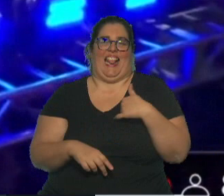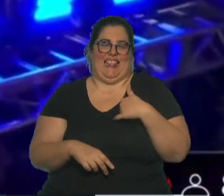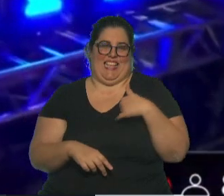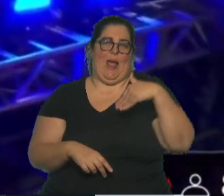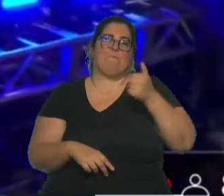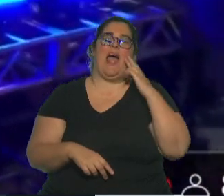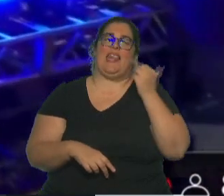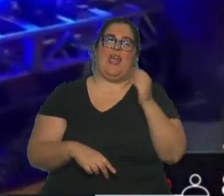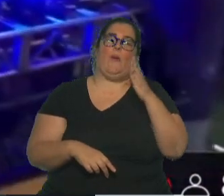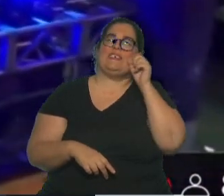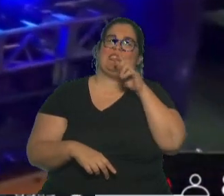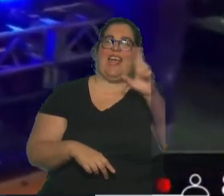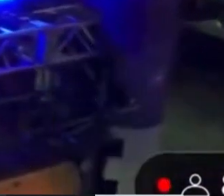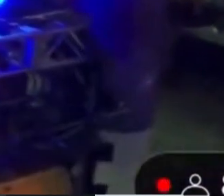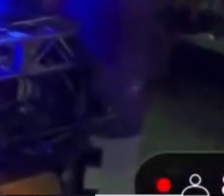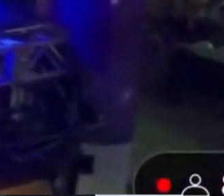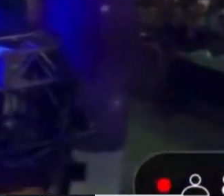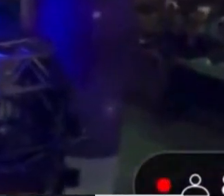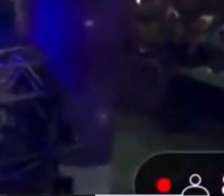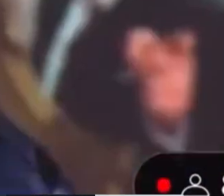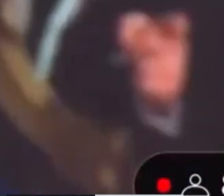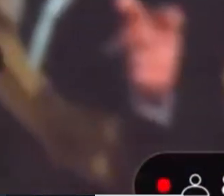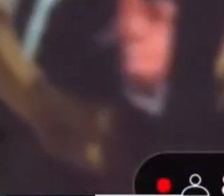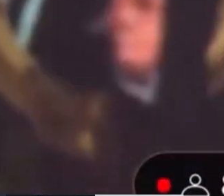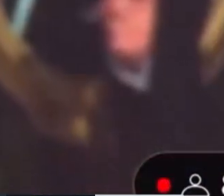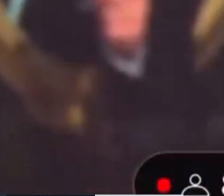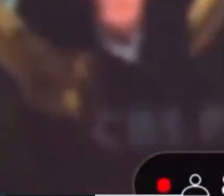Becerra. Me dejaste corazón vacío.